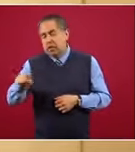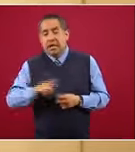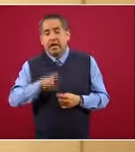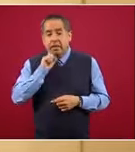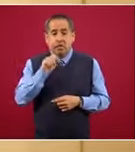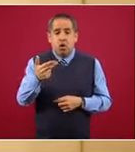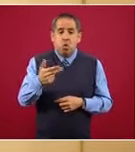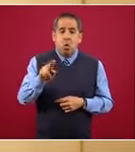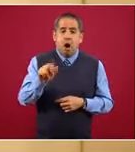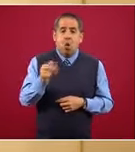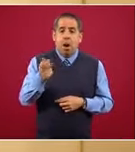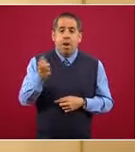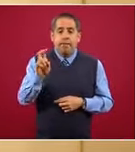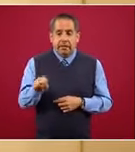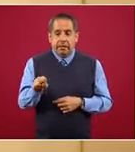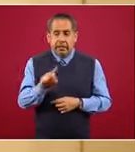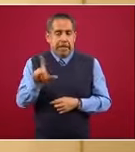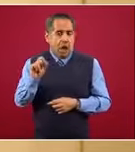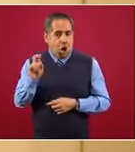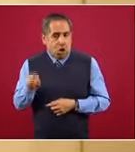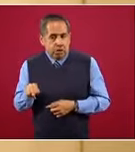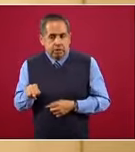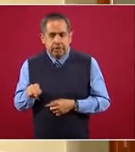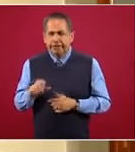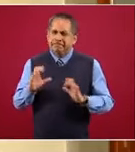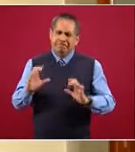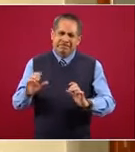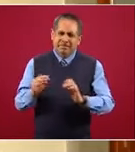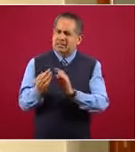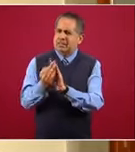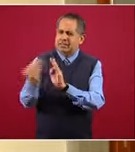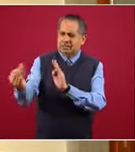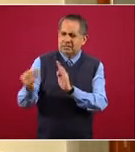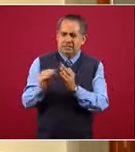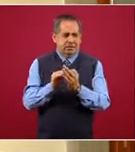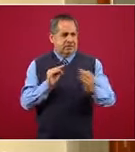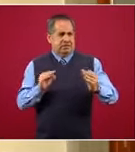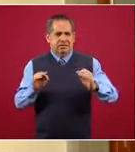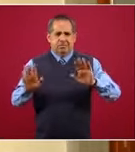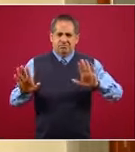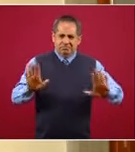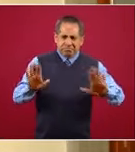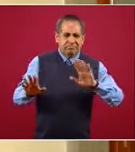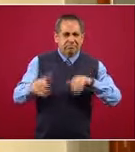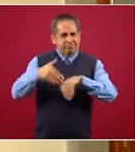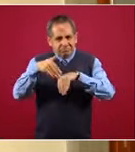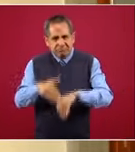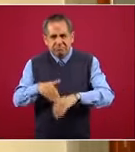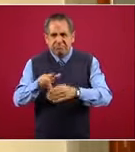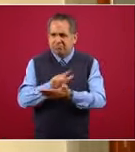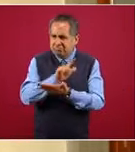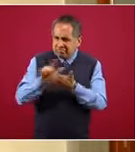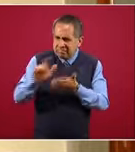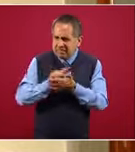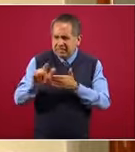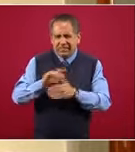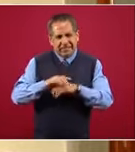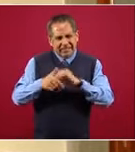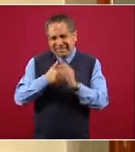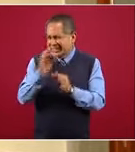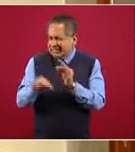de León, a llevar a cabo las medidas de sana distancia, a atender las indicaciones de las